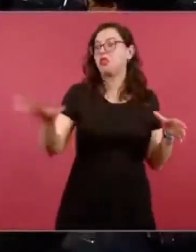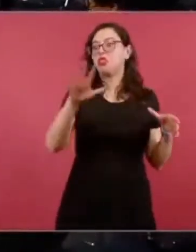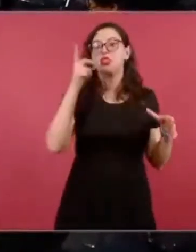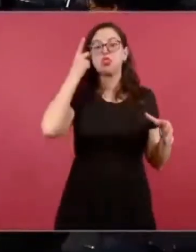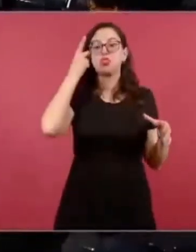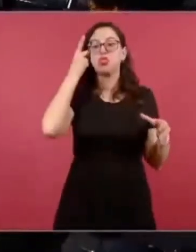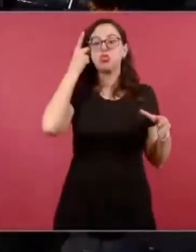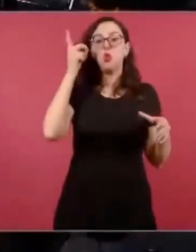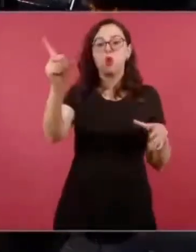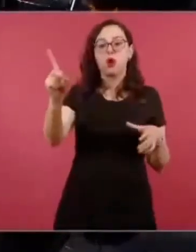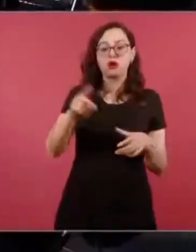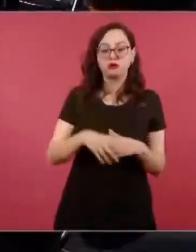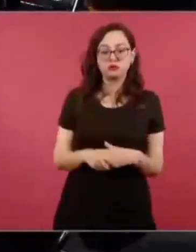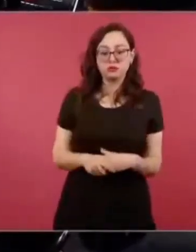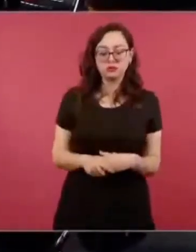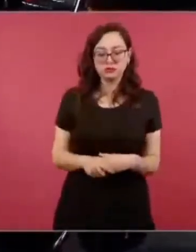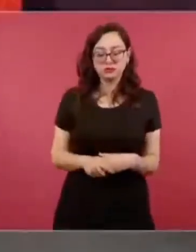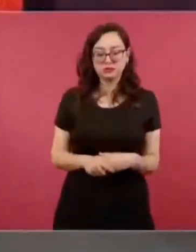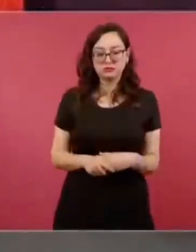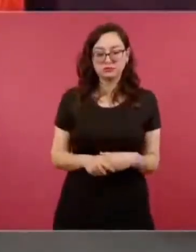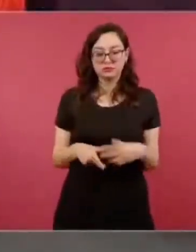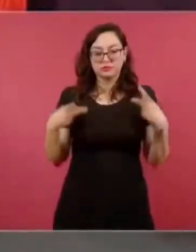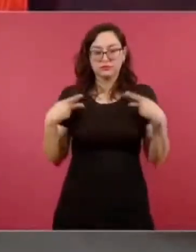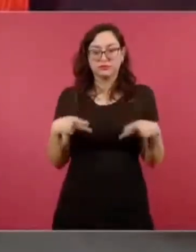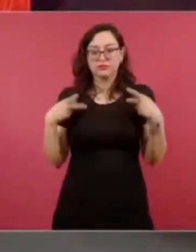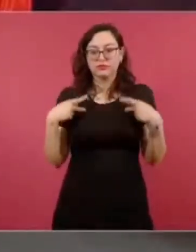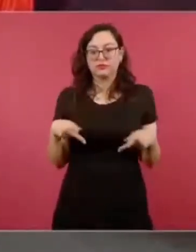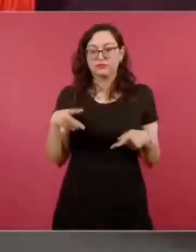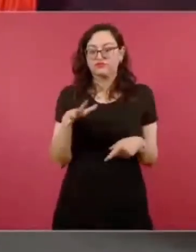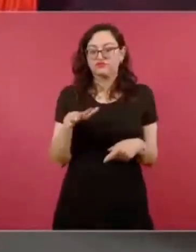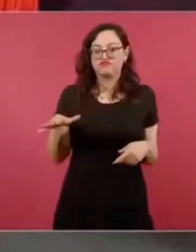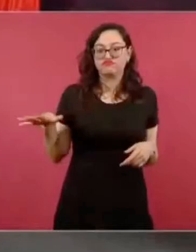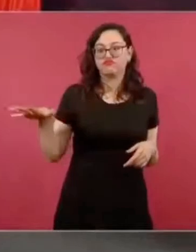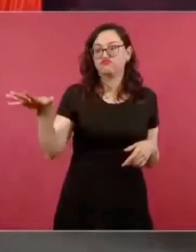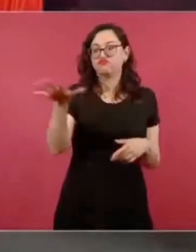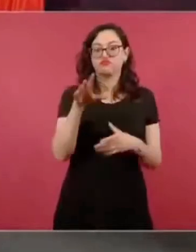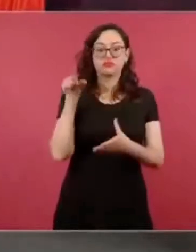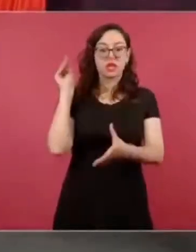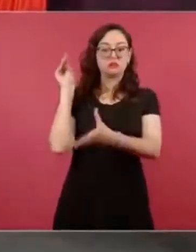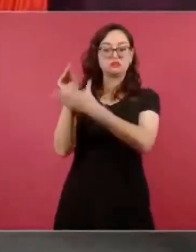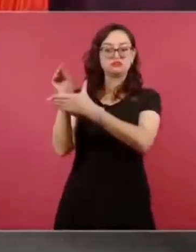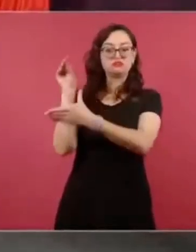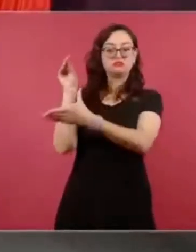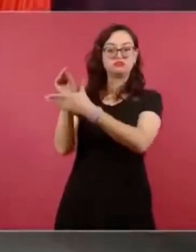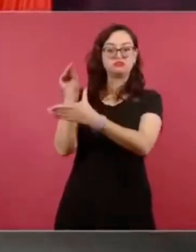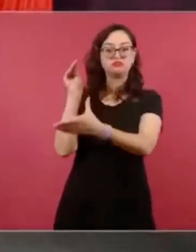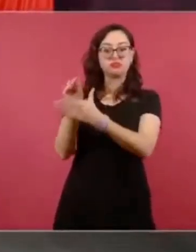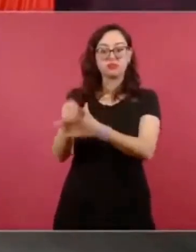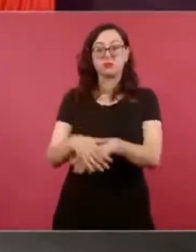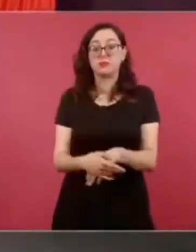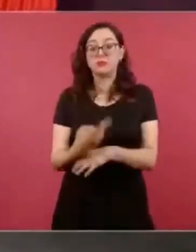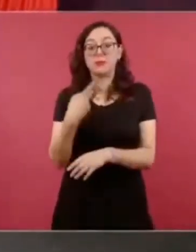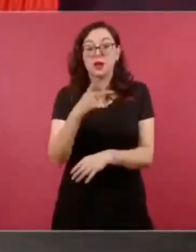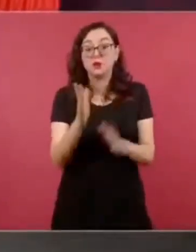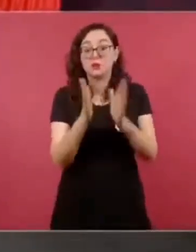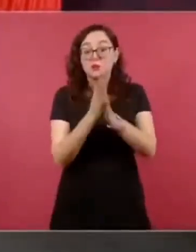El pueblo no contaba, pero que no nos entre por un oído y nos salga por